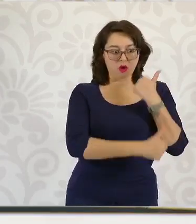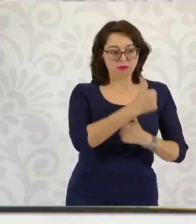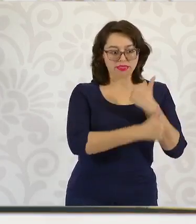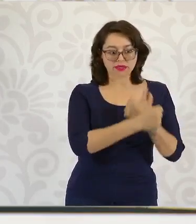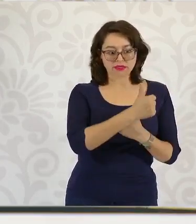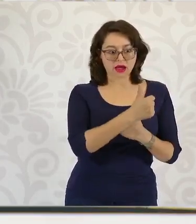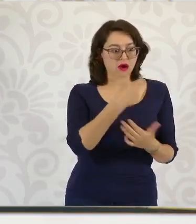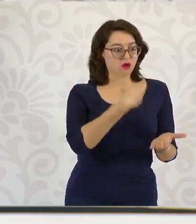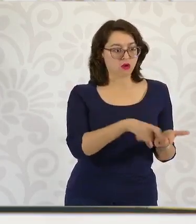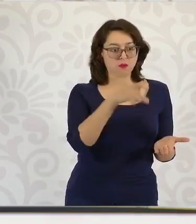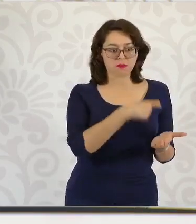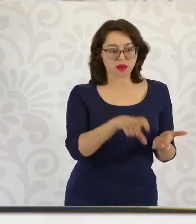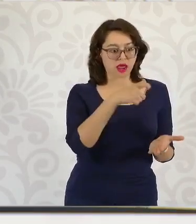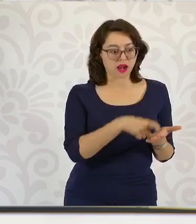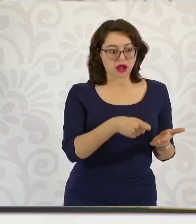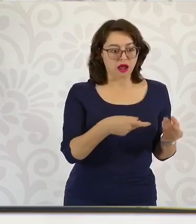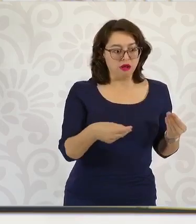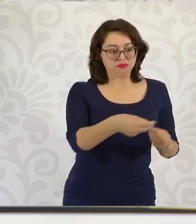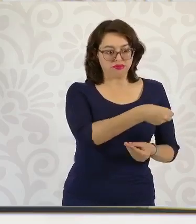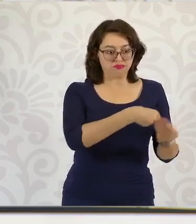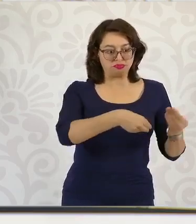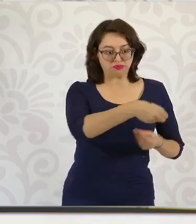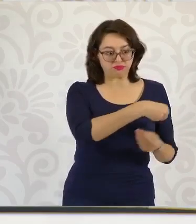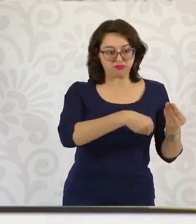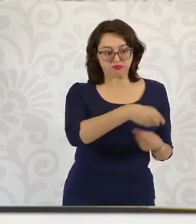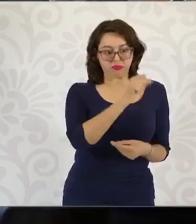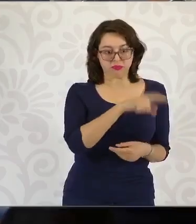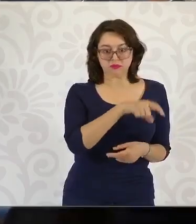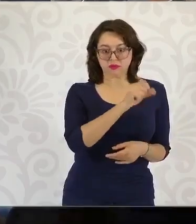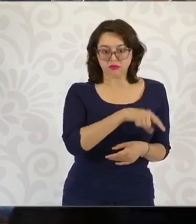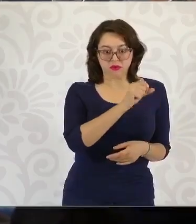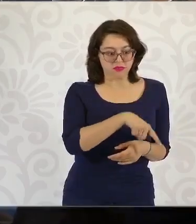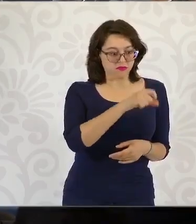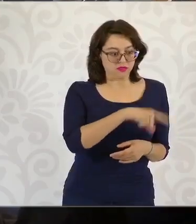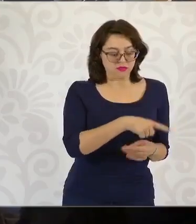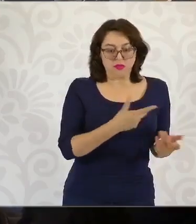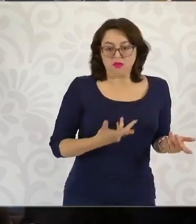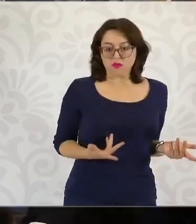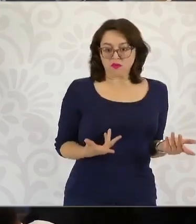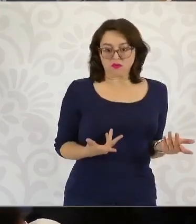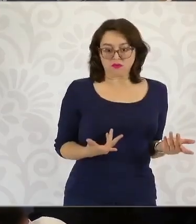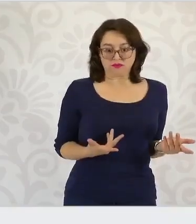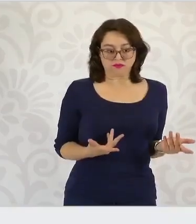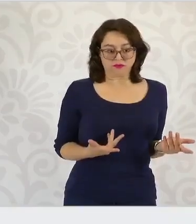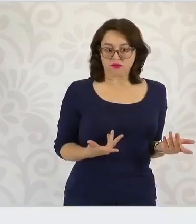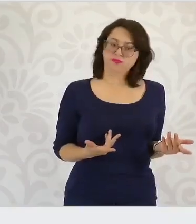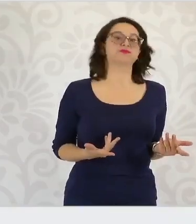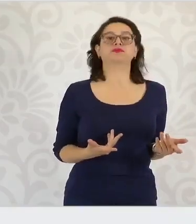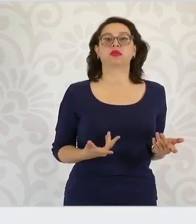empresas y se terciariza todas las funciones, pues entonces no solo se demostró que no